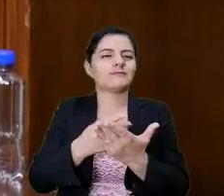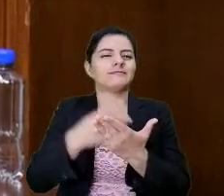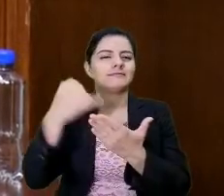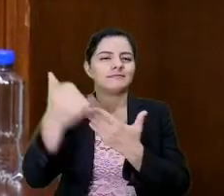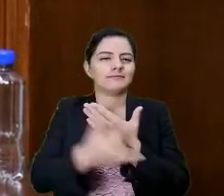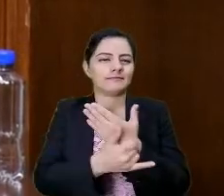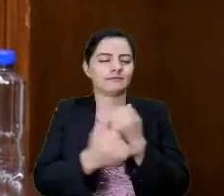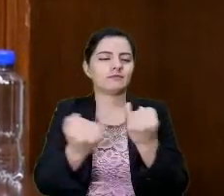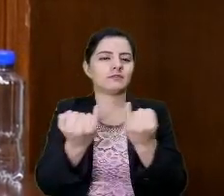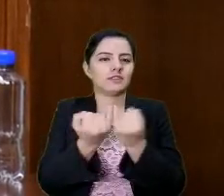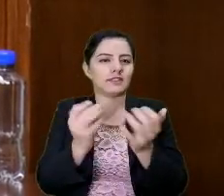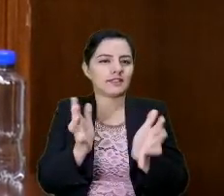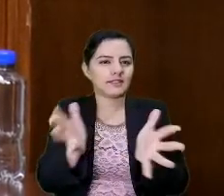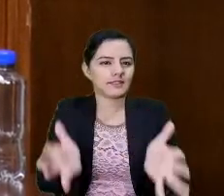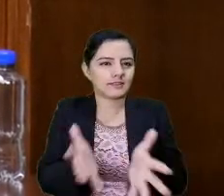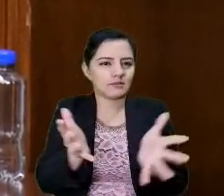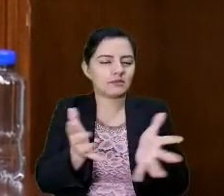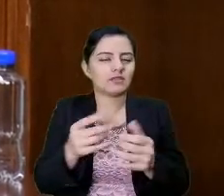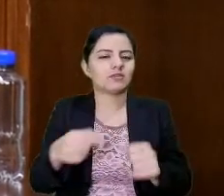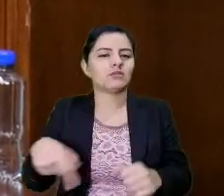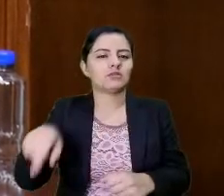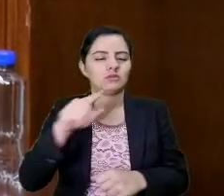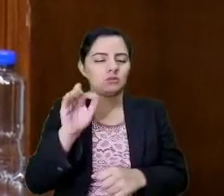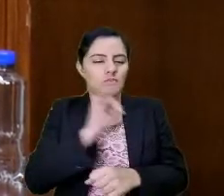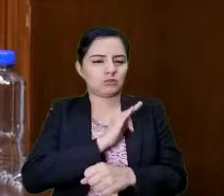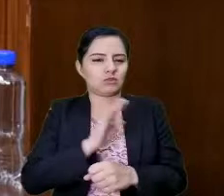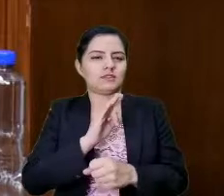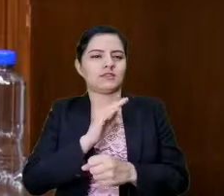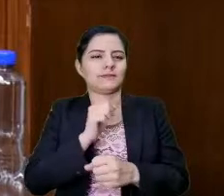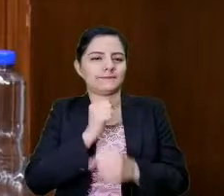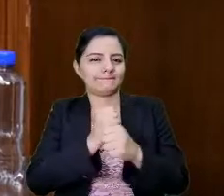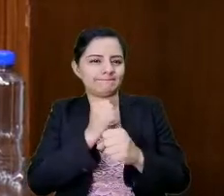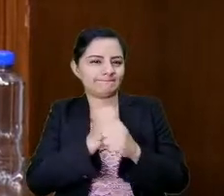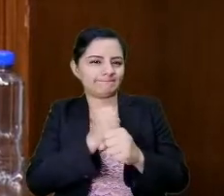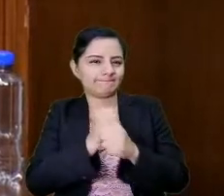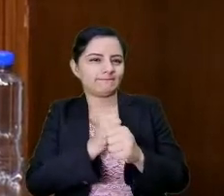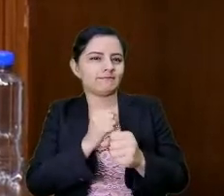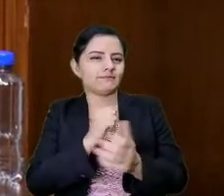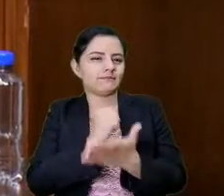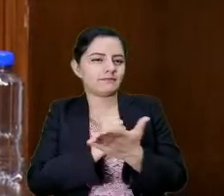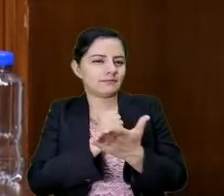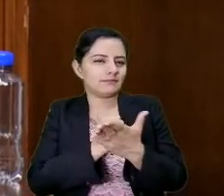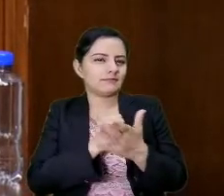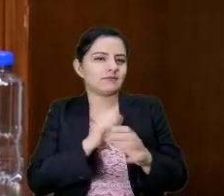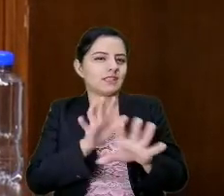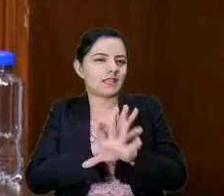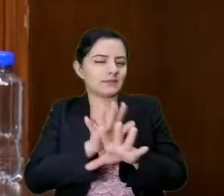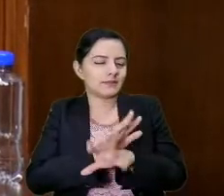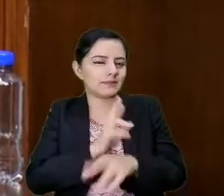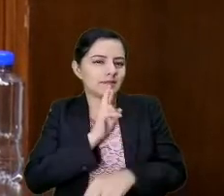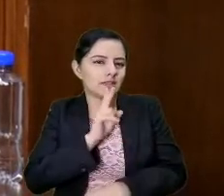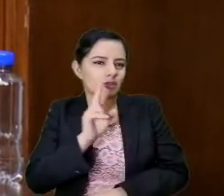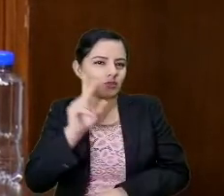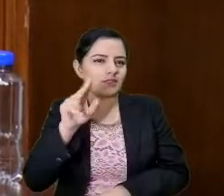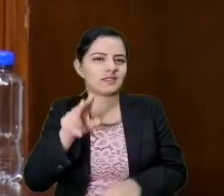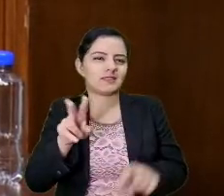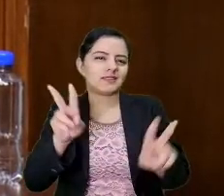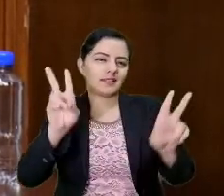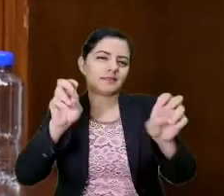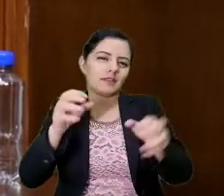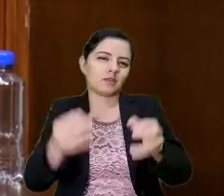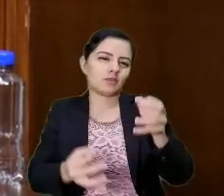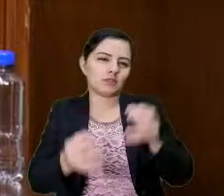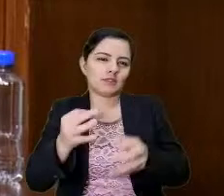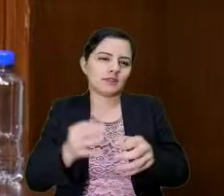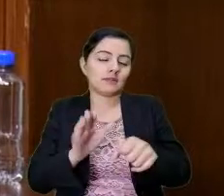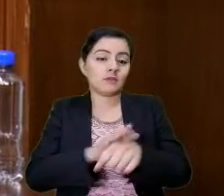para exhortarlos al perfeccionamiento de nuestros ordenamientos jurídicos en materia judicial, porque esta